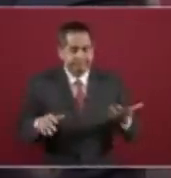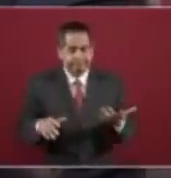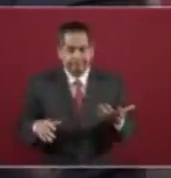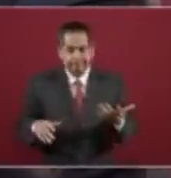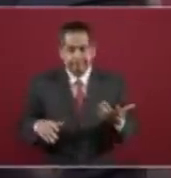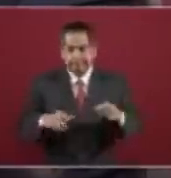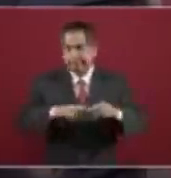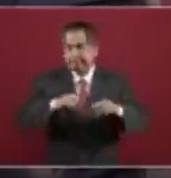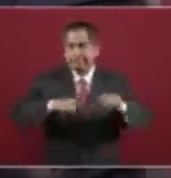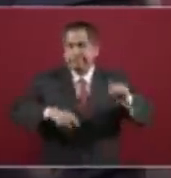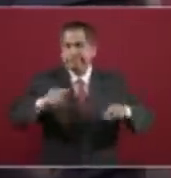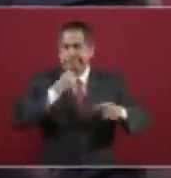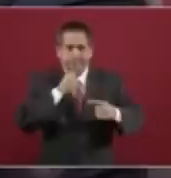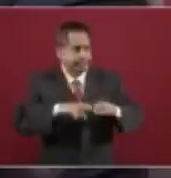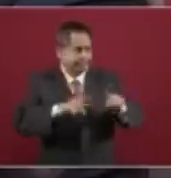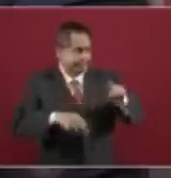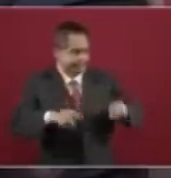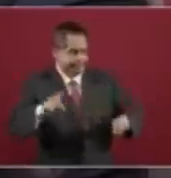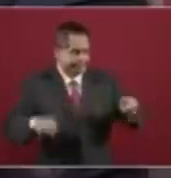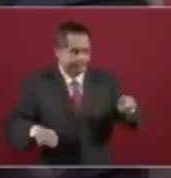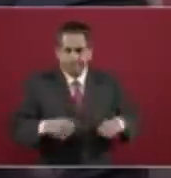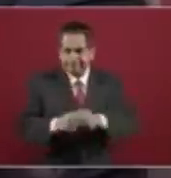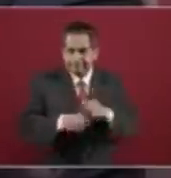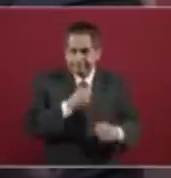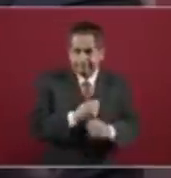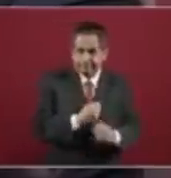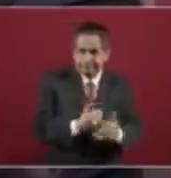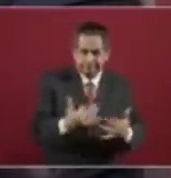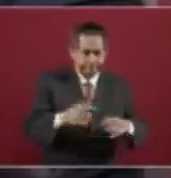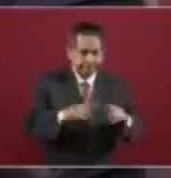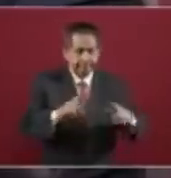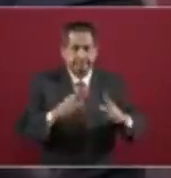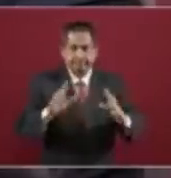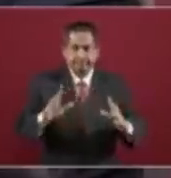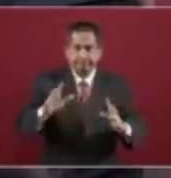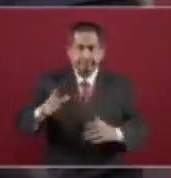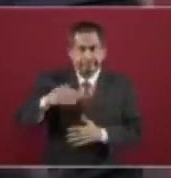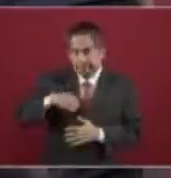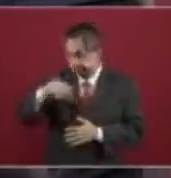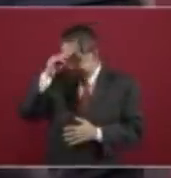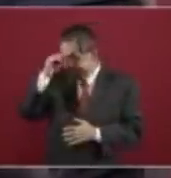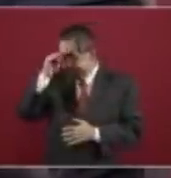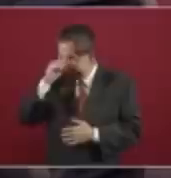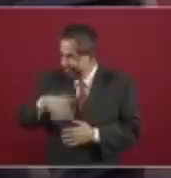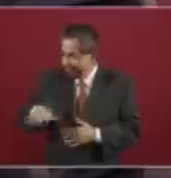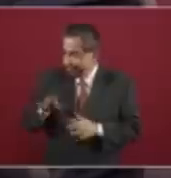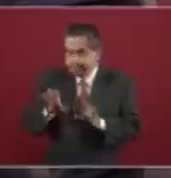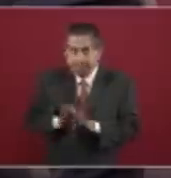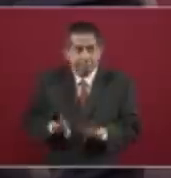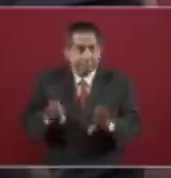poblacional que existe, estamos buscando cómo mejorar